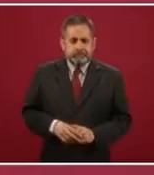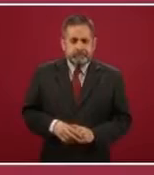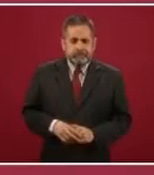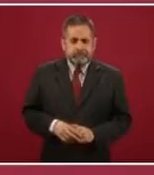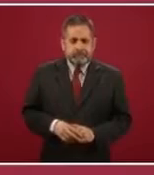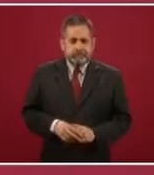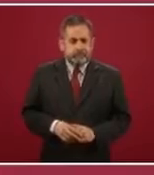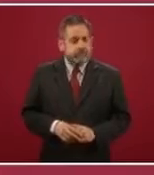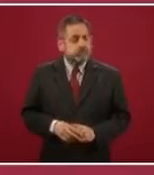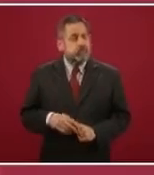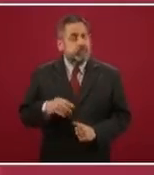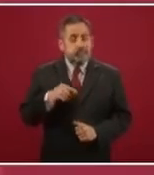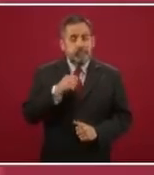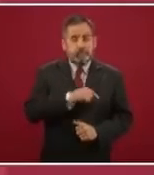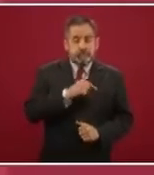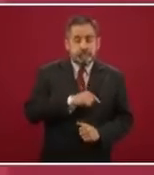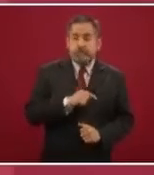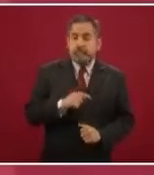le hace un cuestionamiento